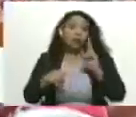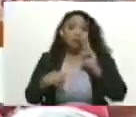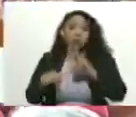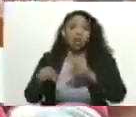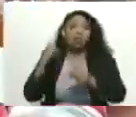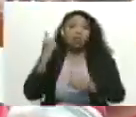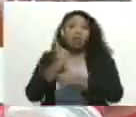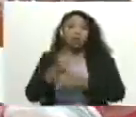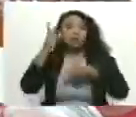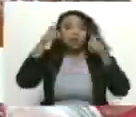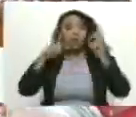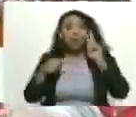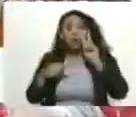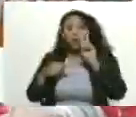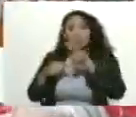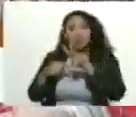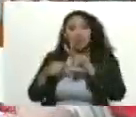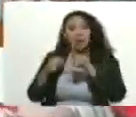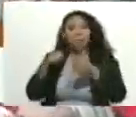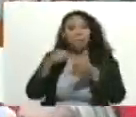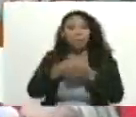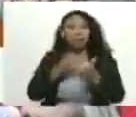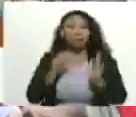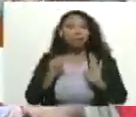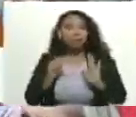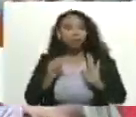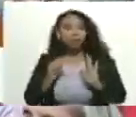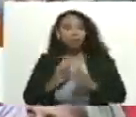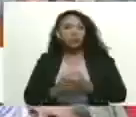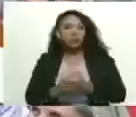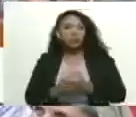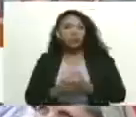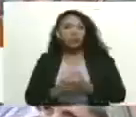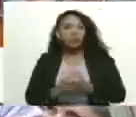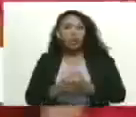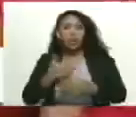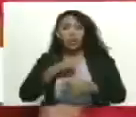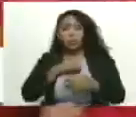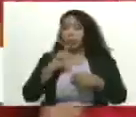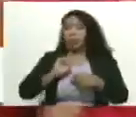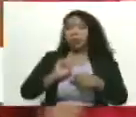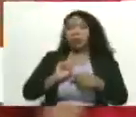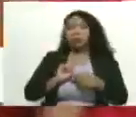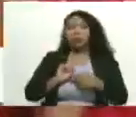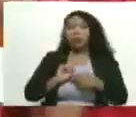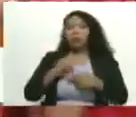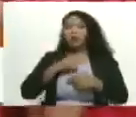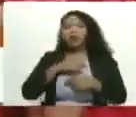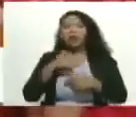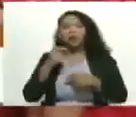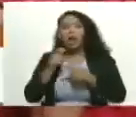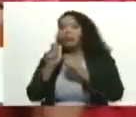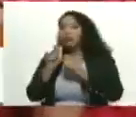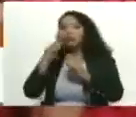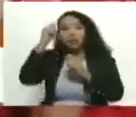lo que veo ahí es piña sabroso, yo. No de nosotros lo que vamos a tener el teléfono para